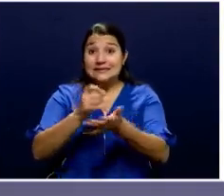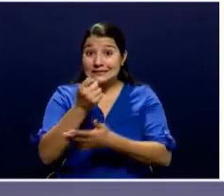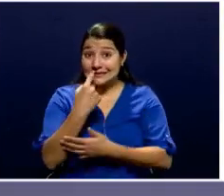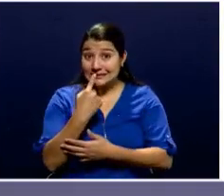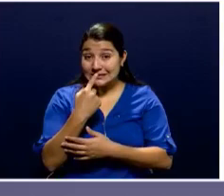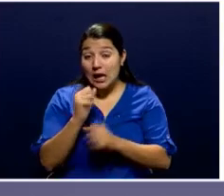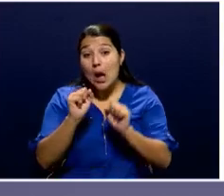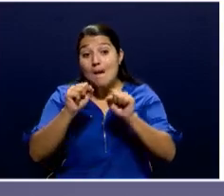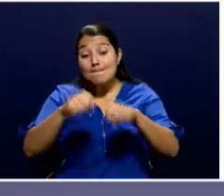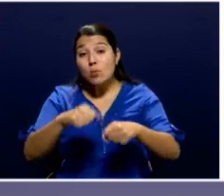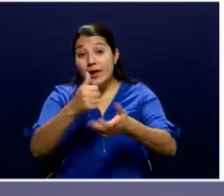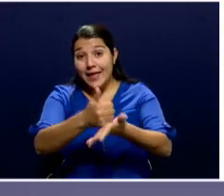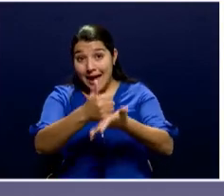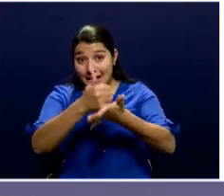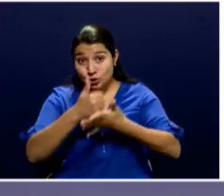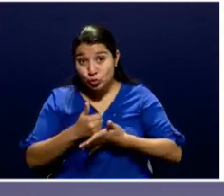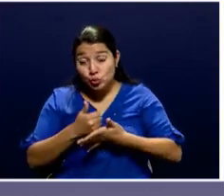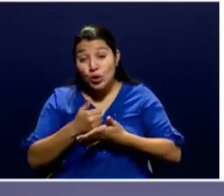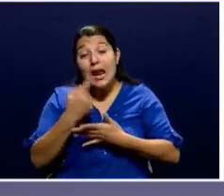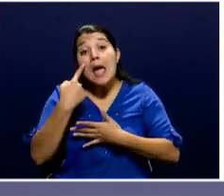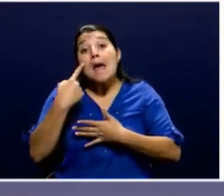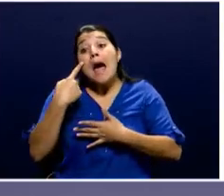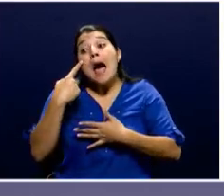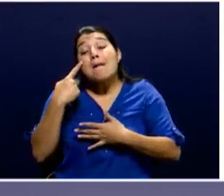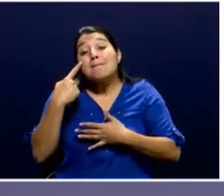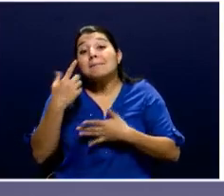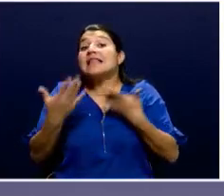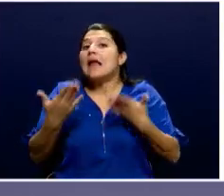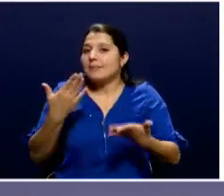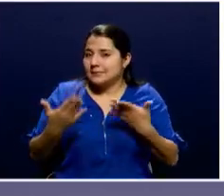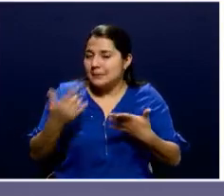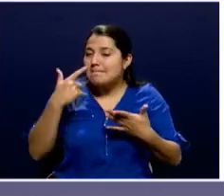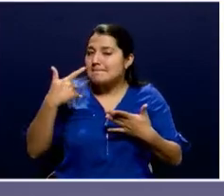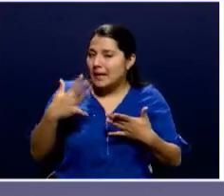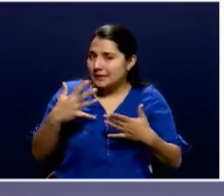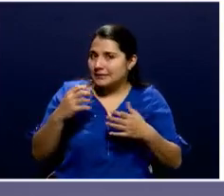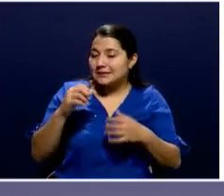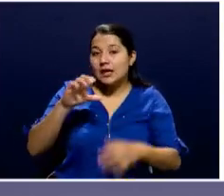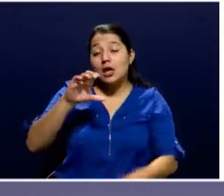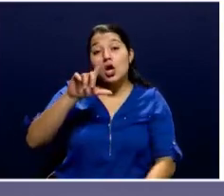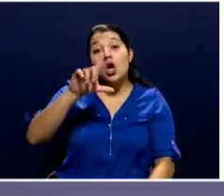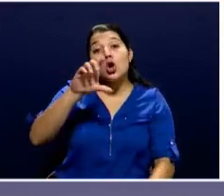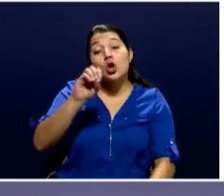podría ayudar en el tratamiento del COVID, la cloroquina.